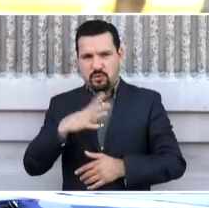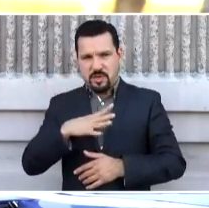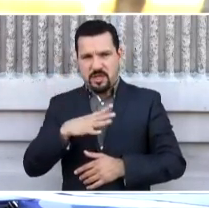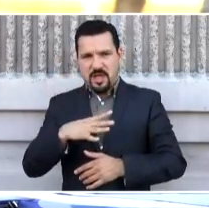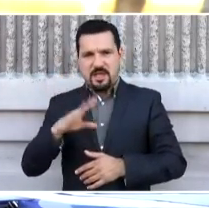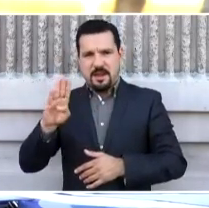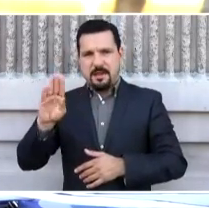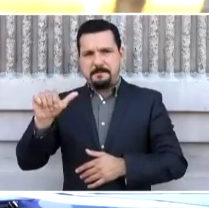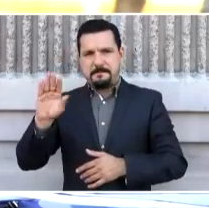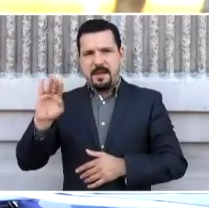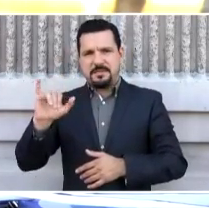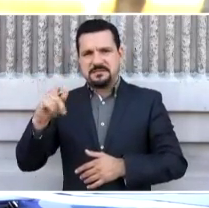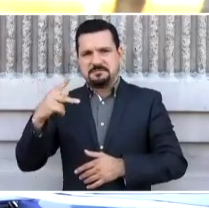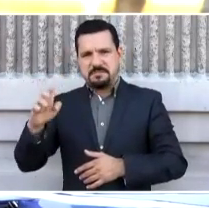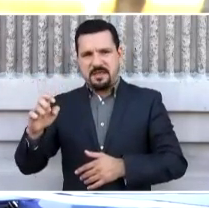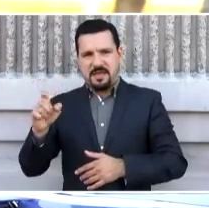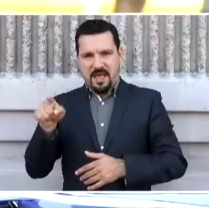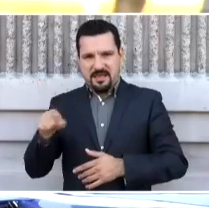en Bavispe.